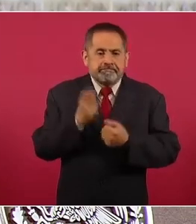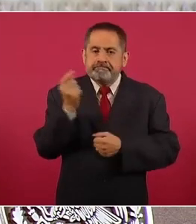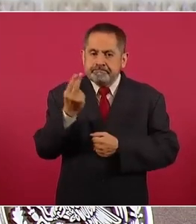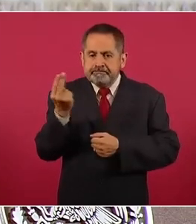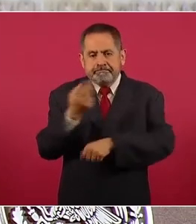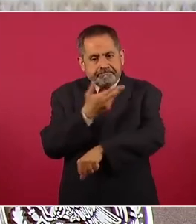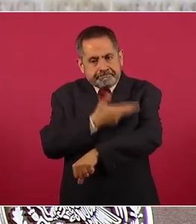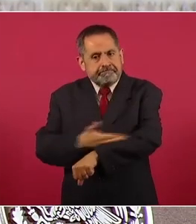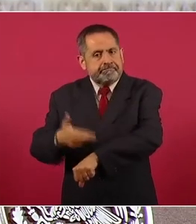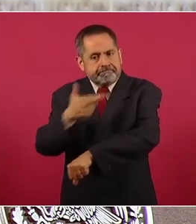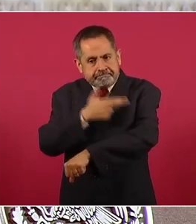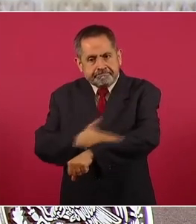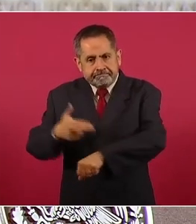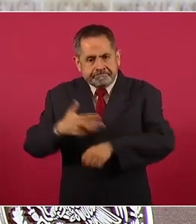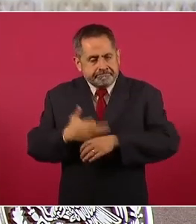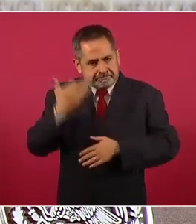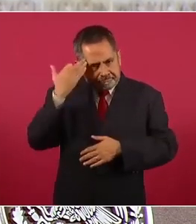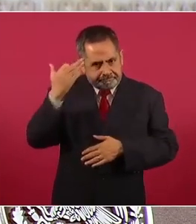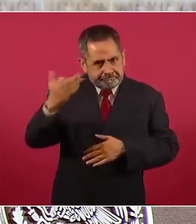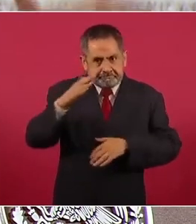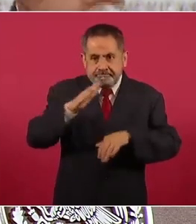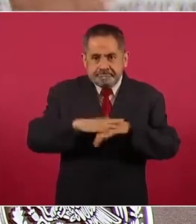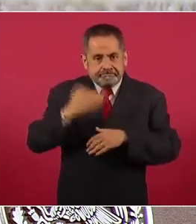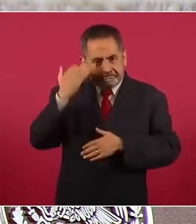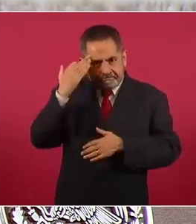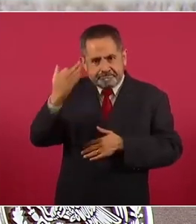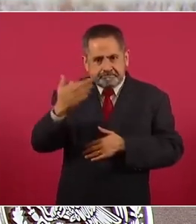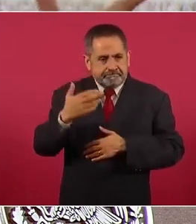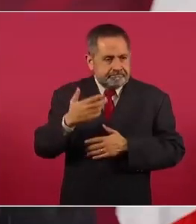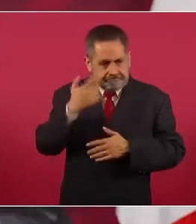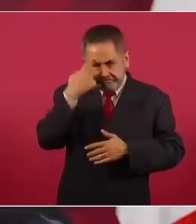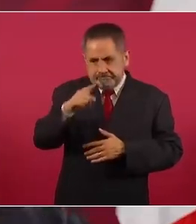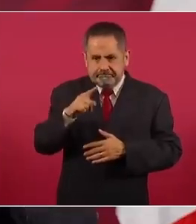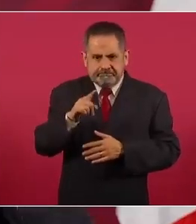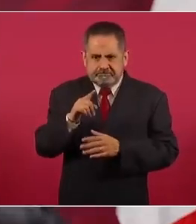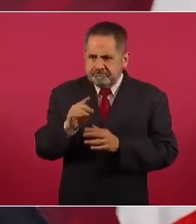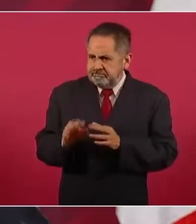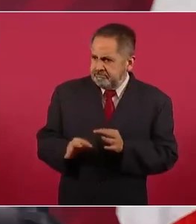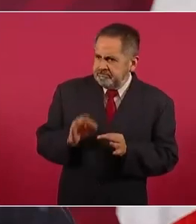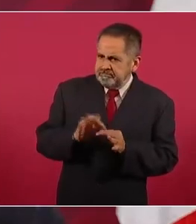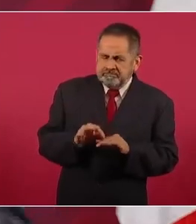requiere de más tiempo para dejar